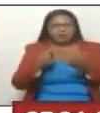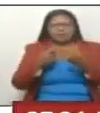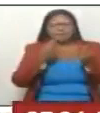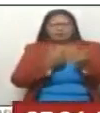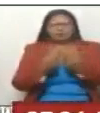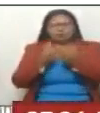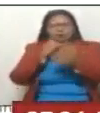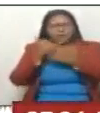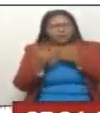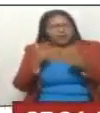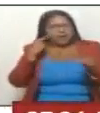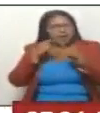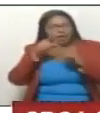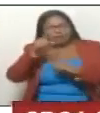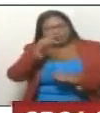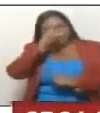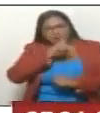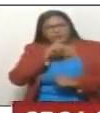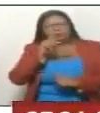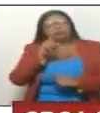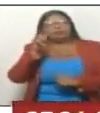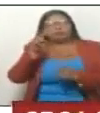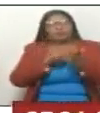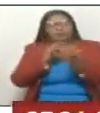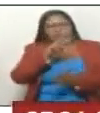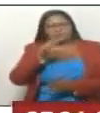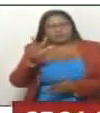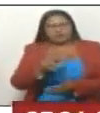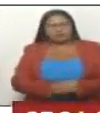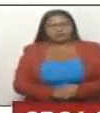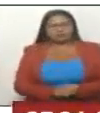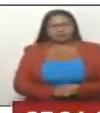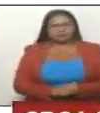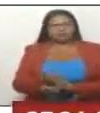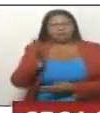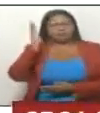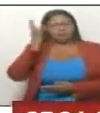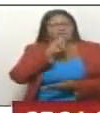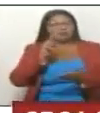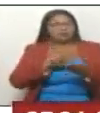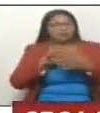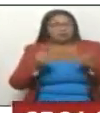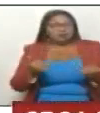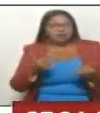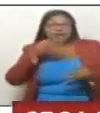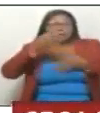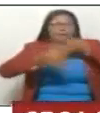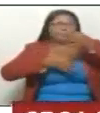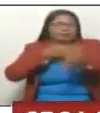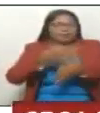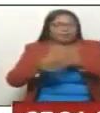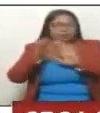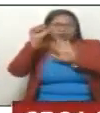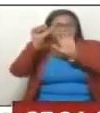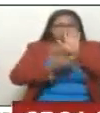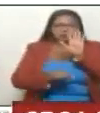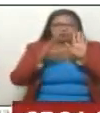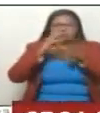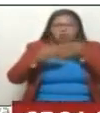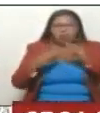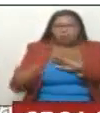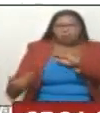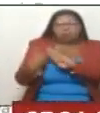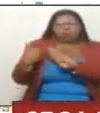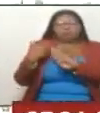y plan operativo anual del año 2023 ante la plenaria de la Asamblea Nacional, donde explicó los efectos de las